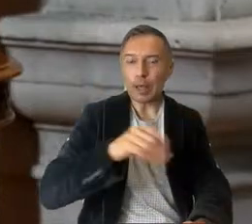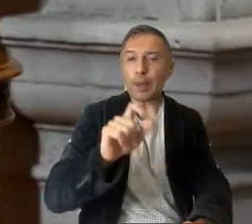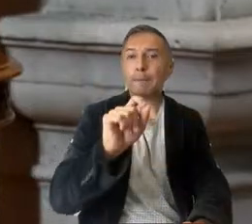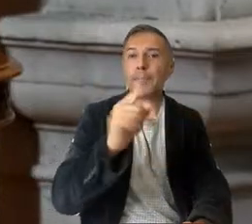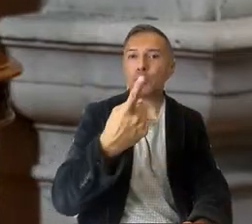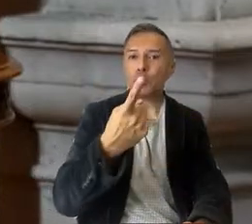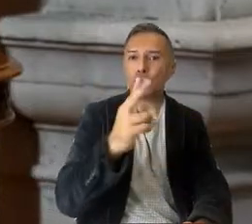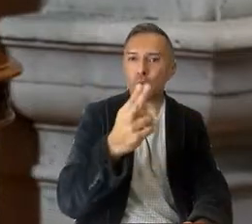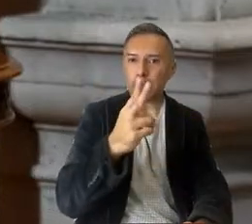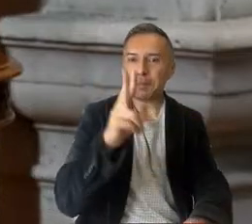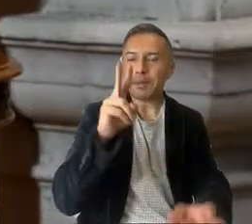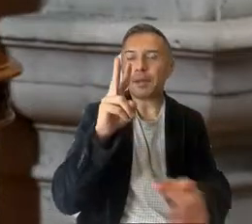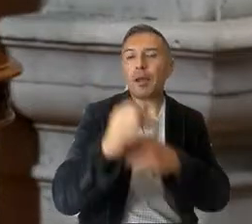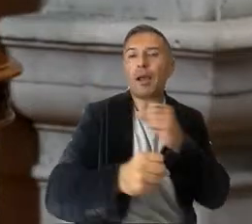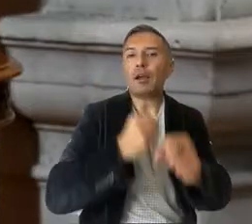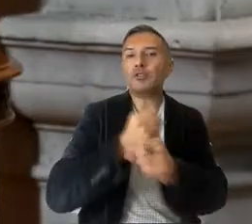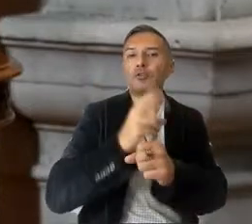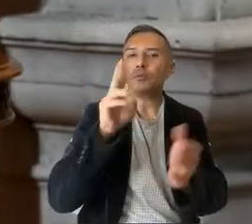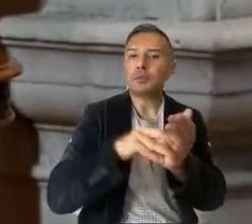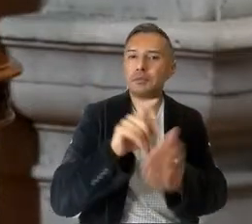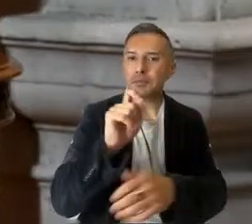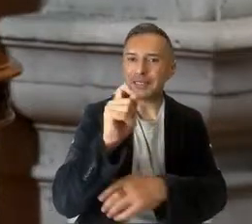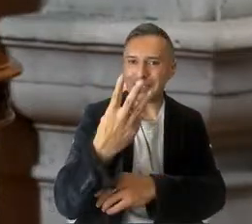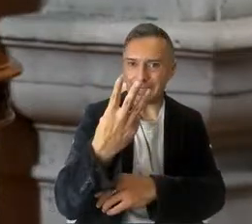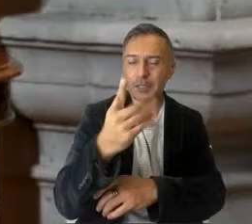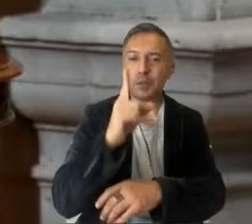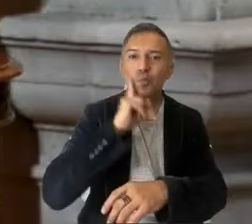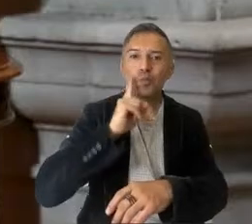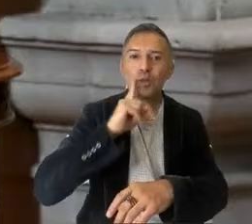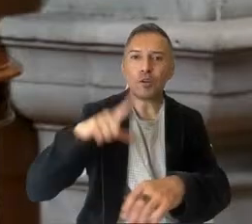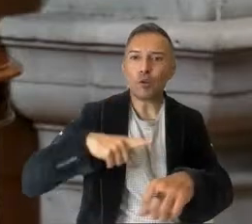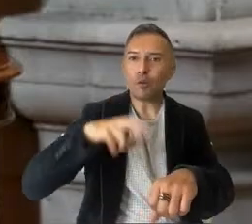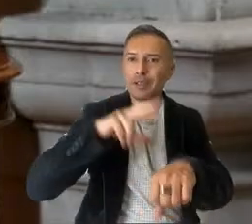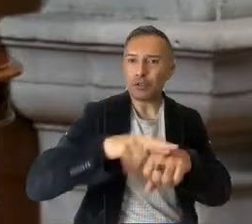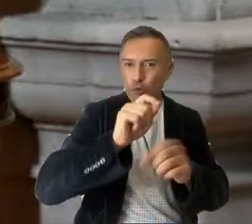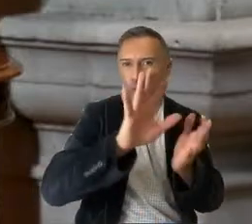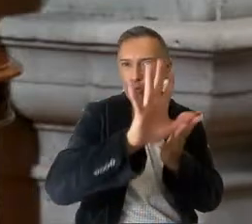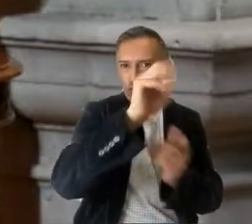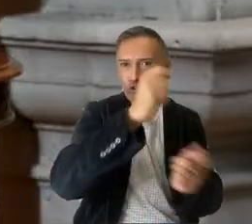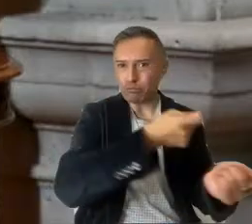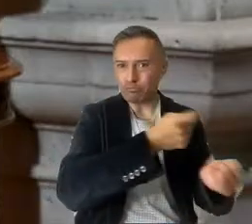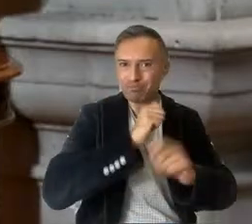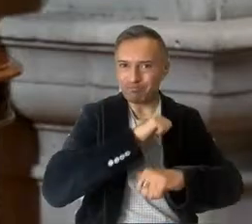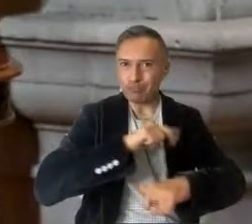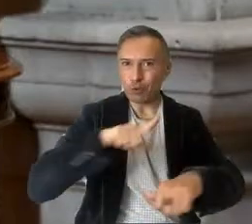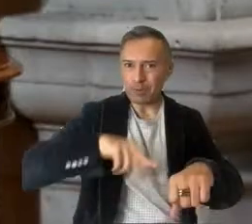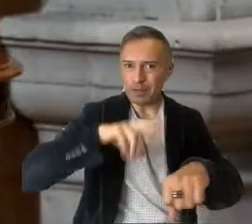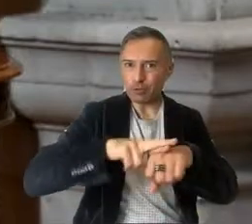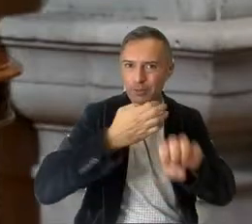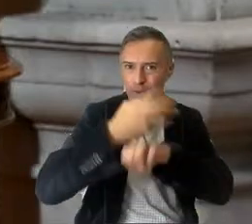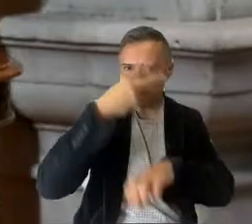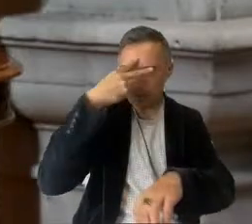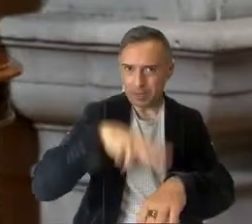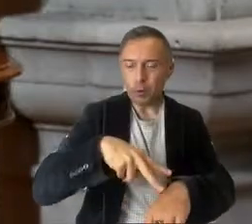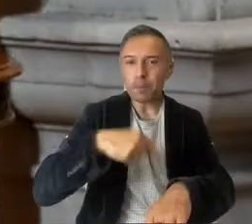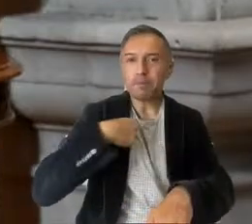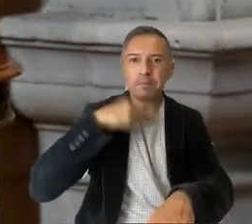días del mes de noviembre del año 2023. La gobernadora constitucional del Estado de México,